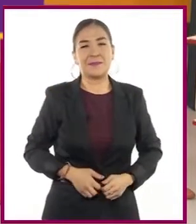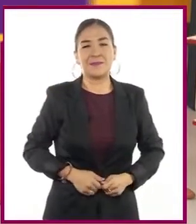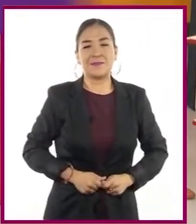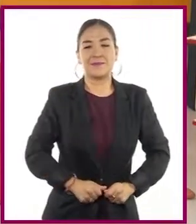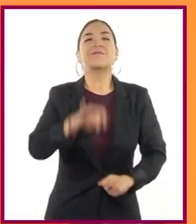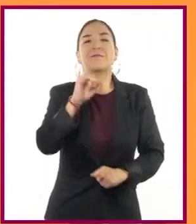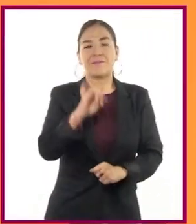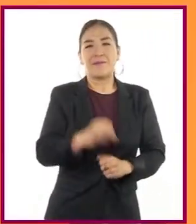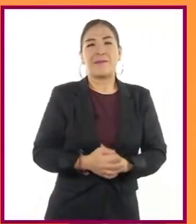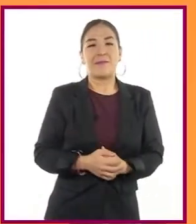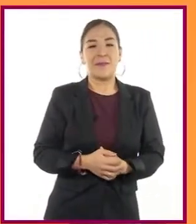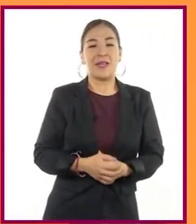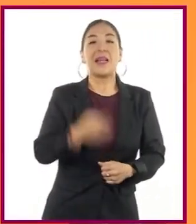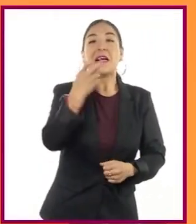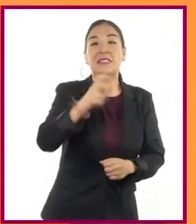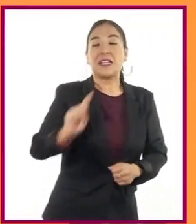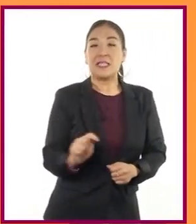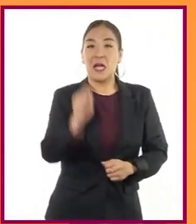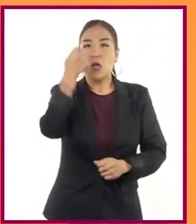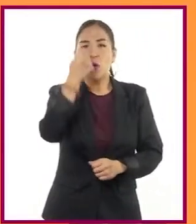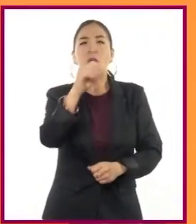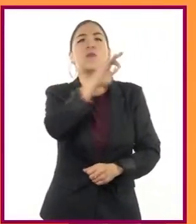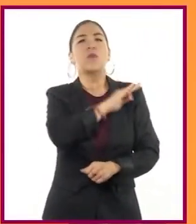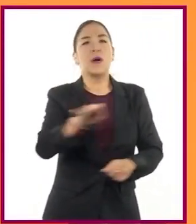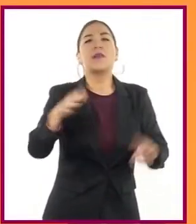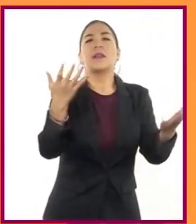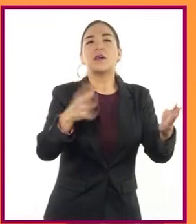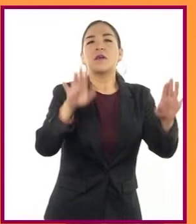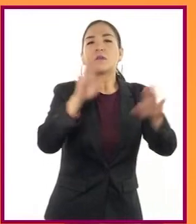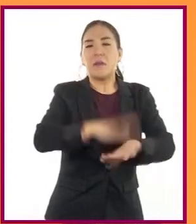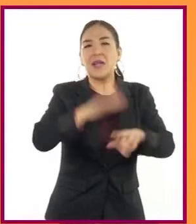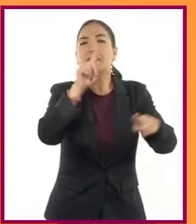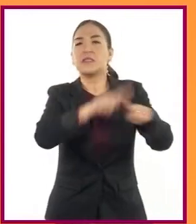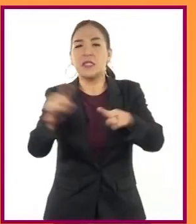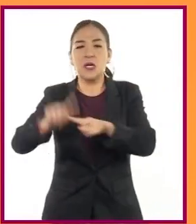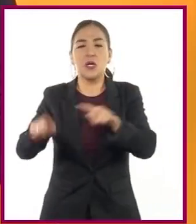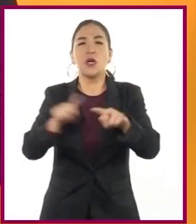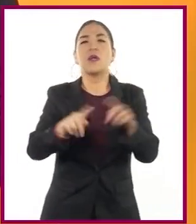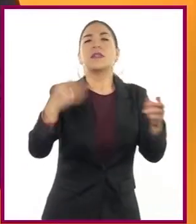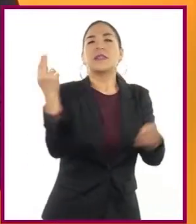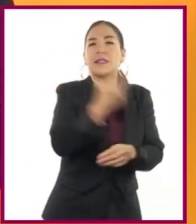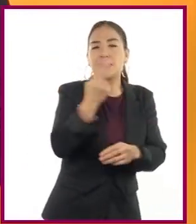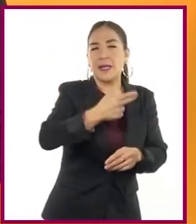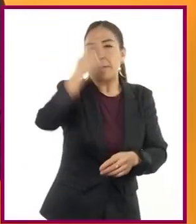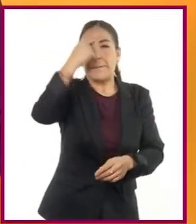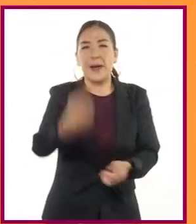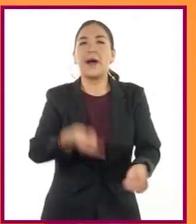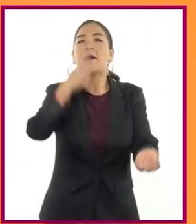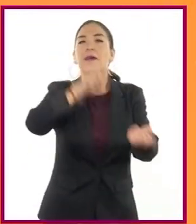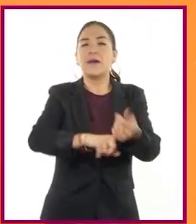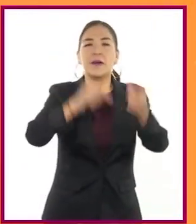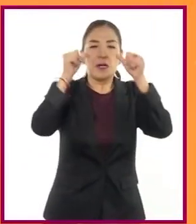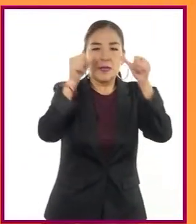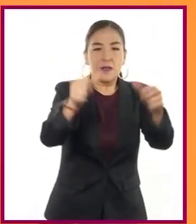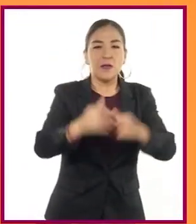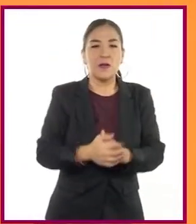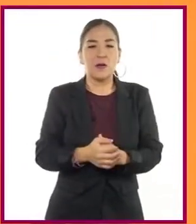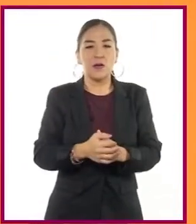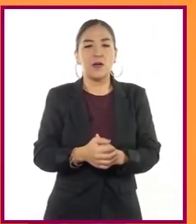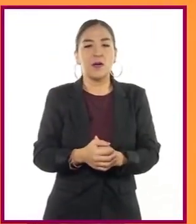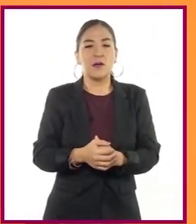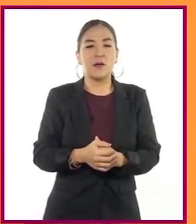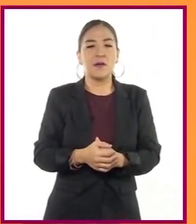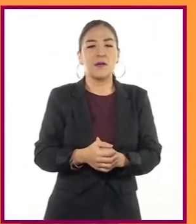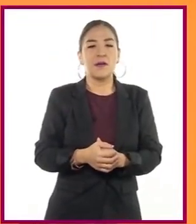Y fíjate, la tecnología permite generar productos y servicios que satisfacen las necesidades no